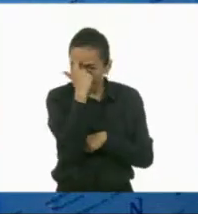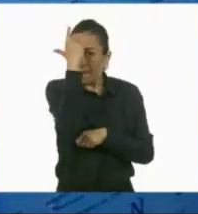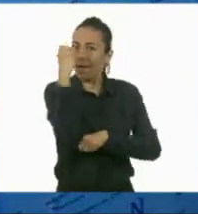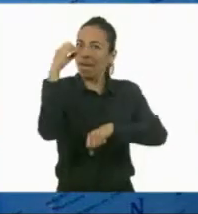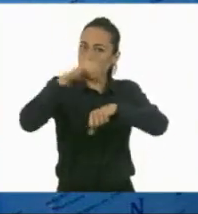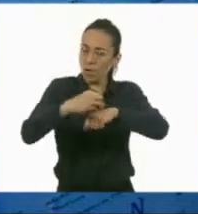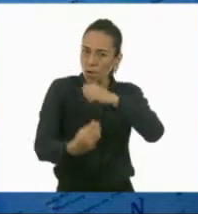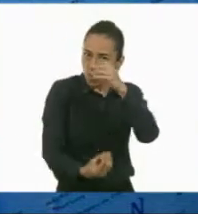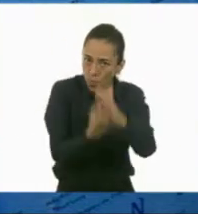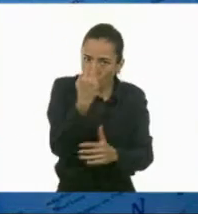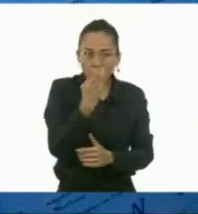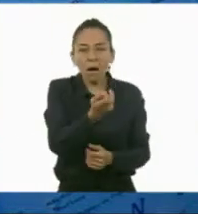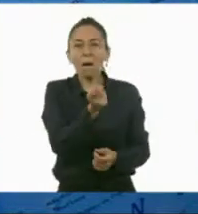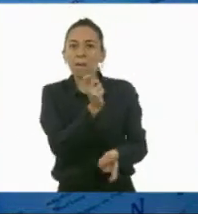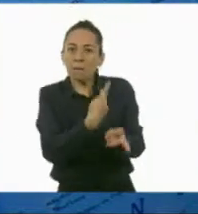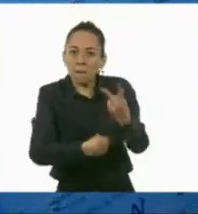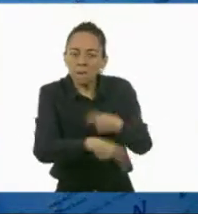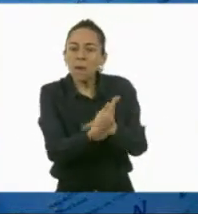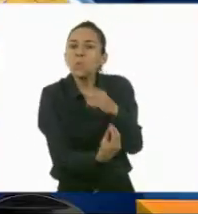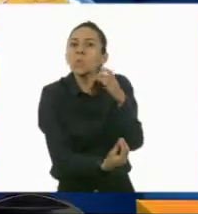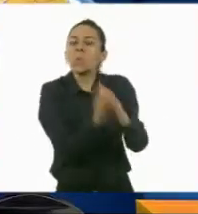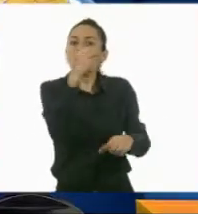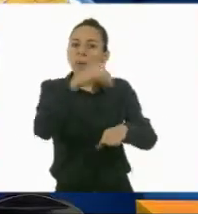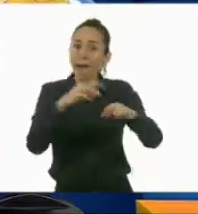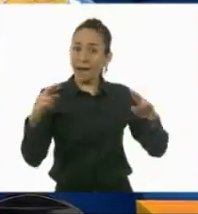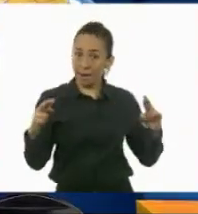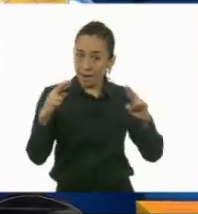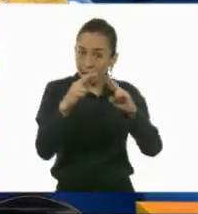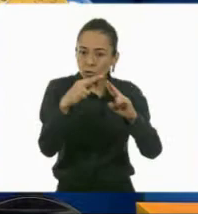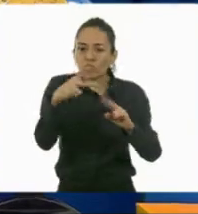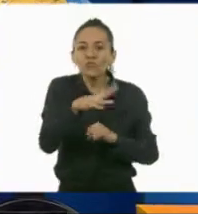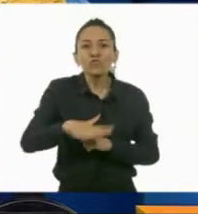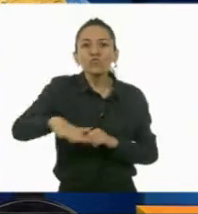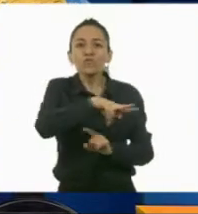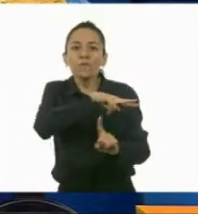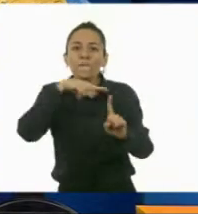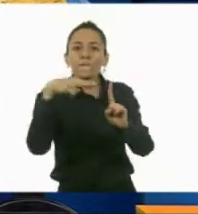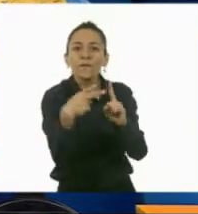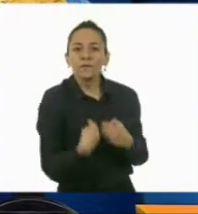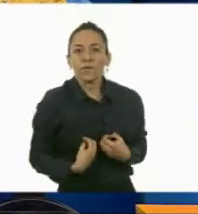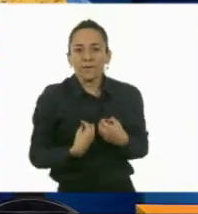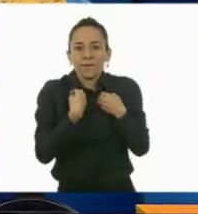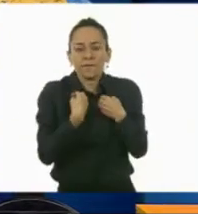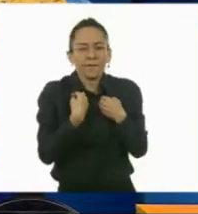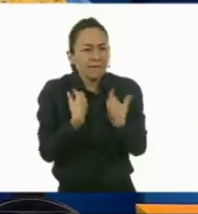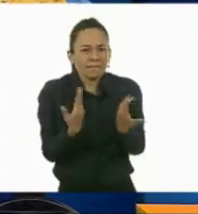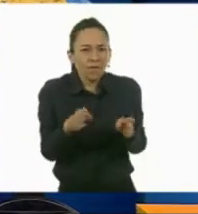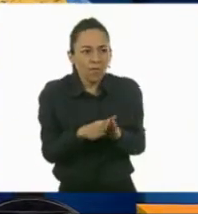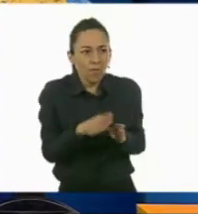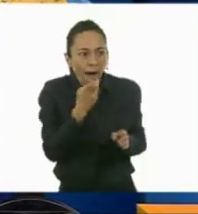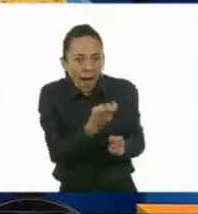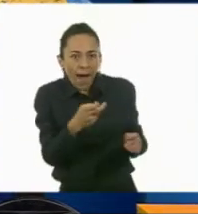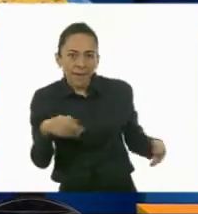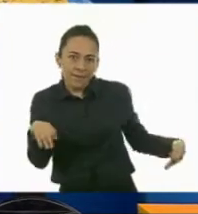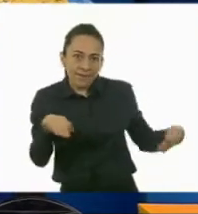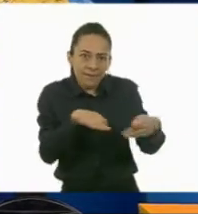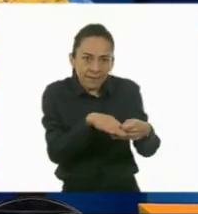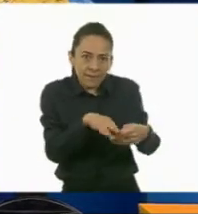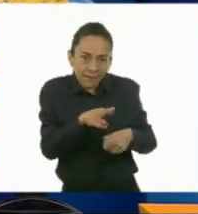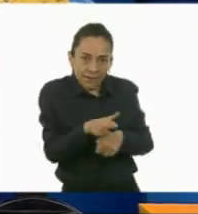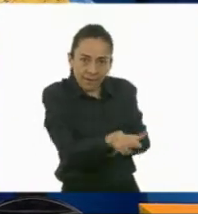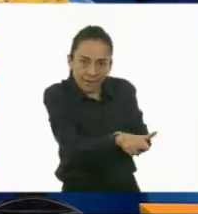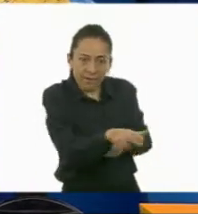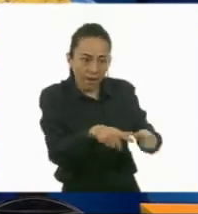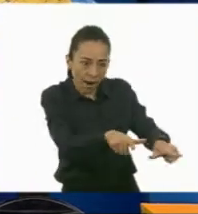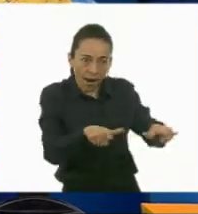que se creara toda una cosmogonía a partir de la vida cerca de los ríos. Pero ustedes, ¿por qué creen que fue tan importante?